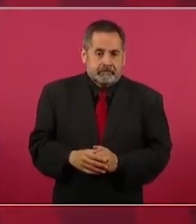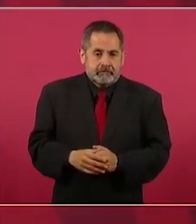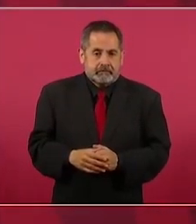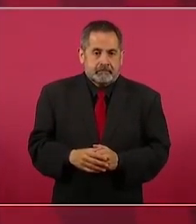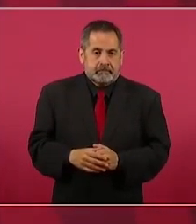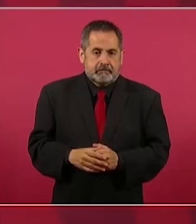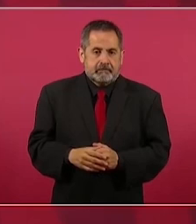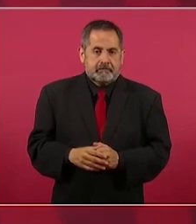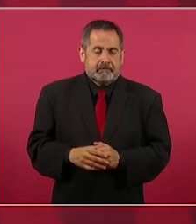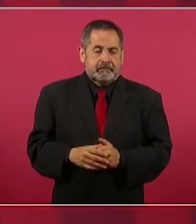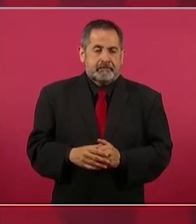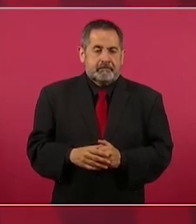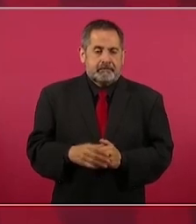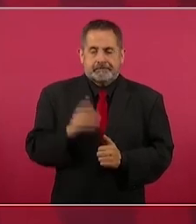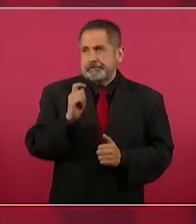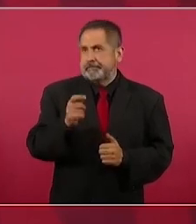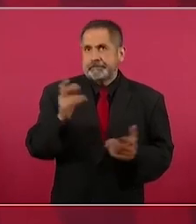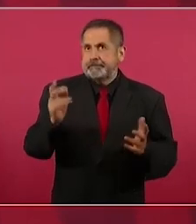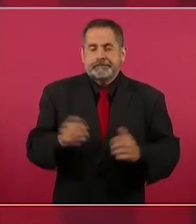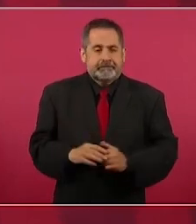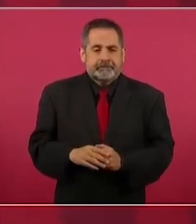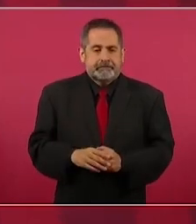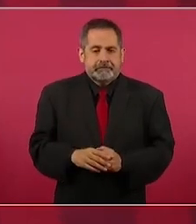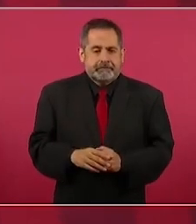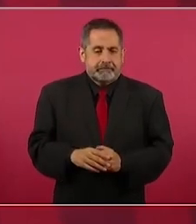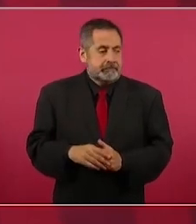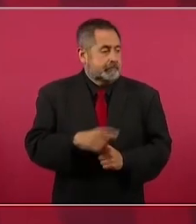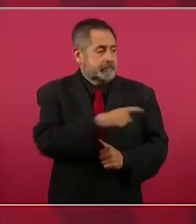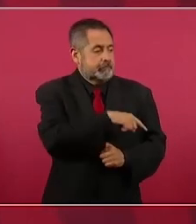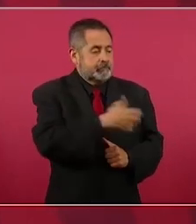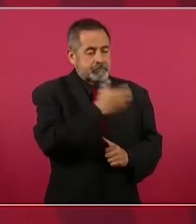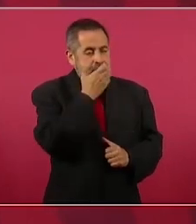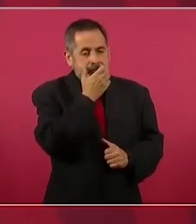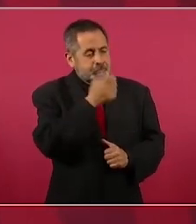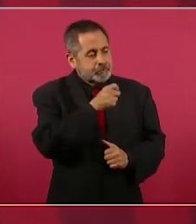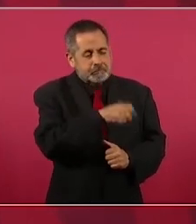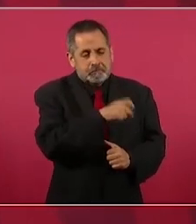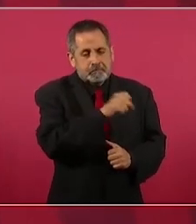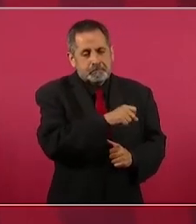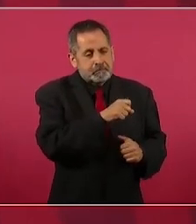pues los conservadores